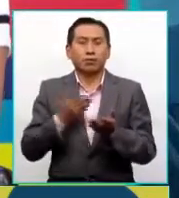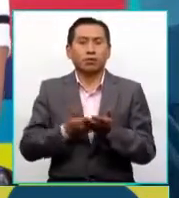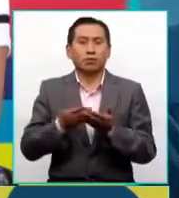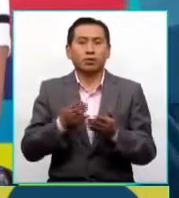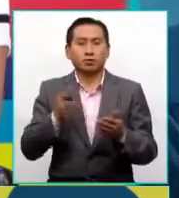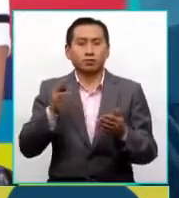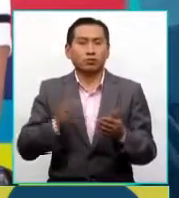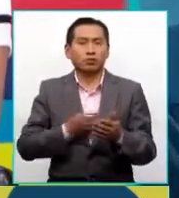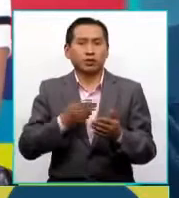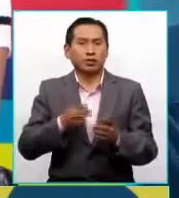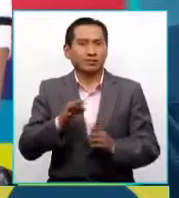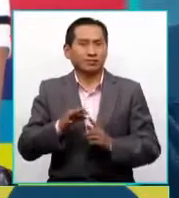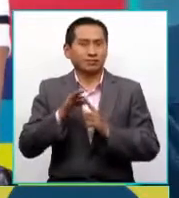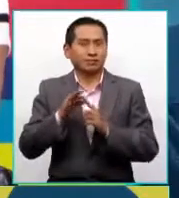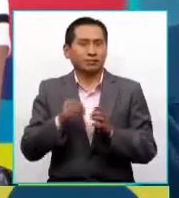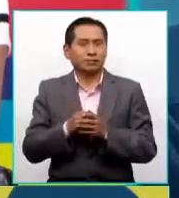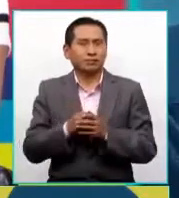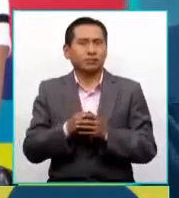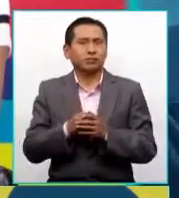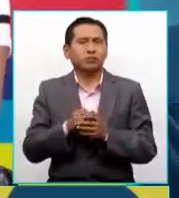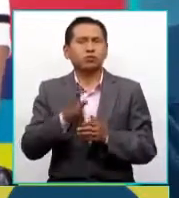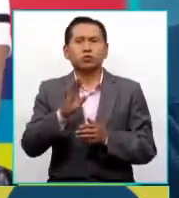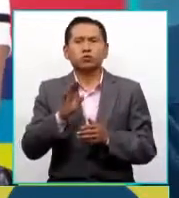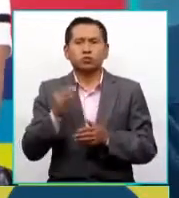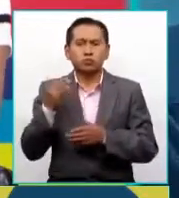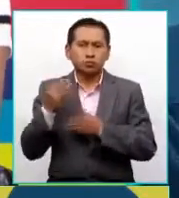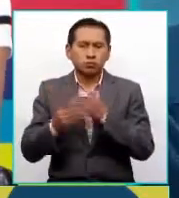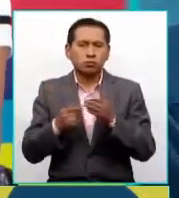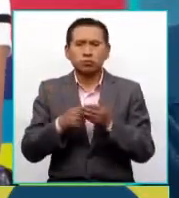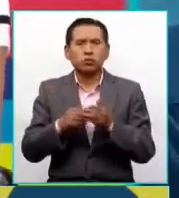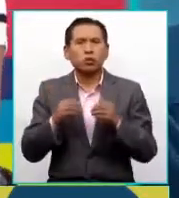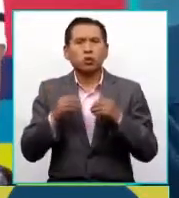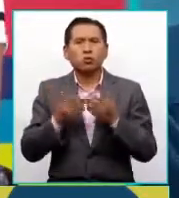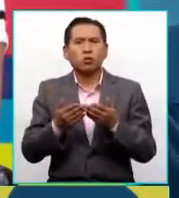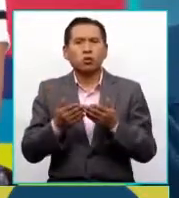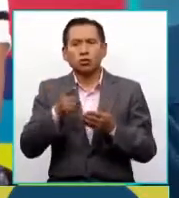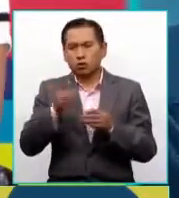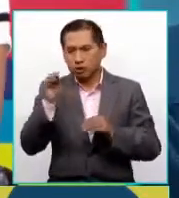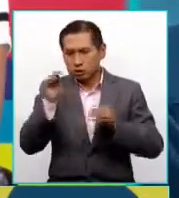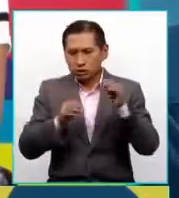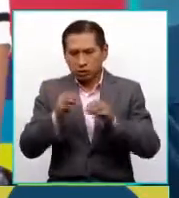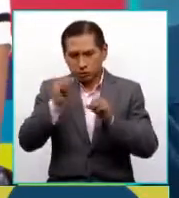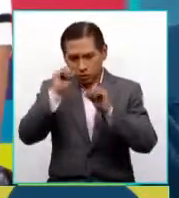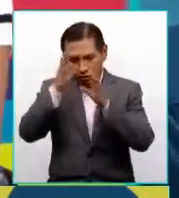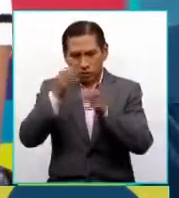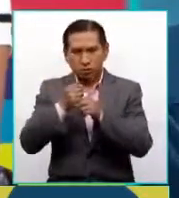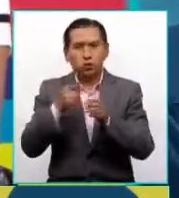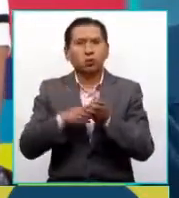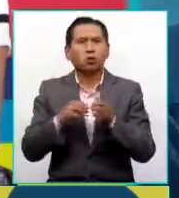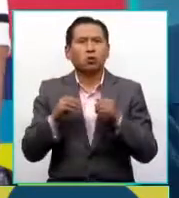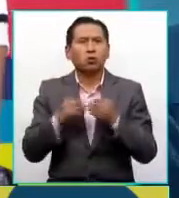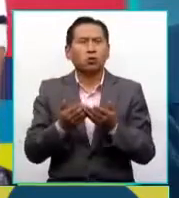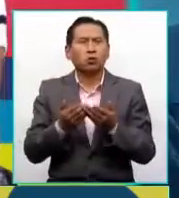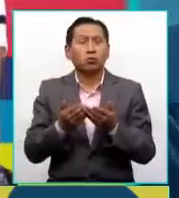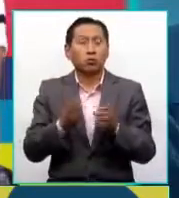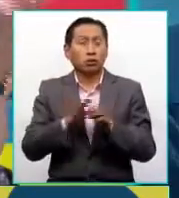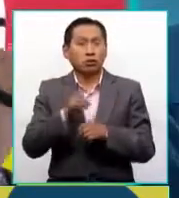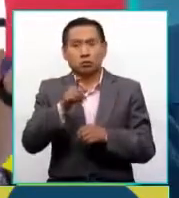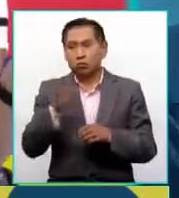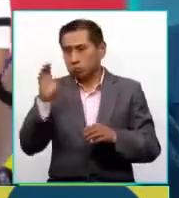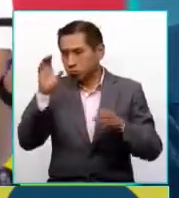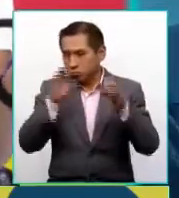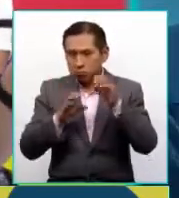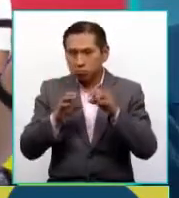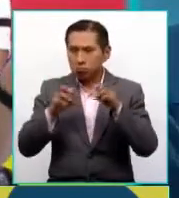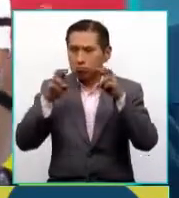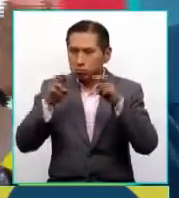musical específicamente. ¿Cuál es el proceso que llevas adelante? ¿Cómo trabajas este proceso de creación? Tomando en cuenta que buscas cierta